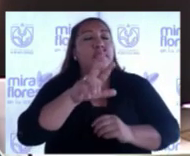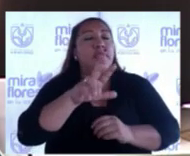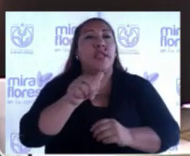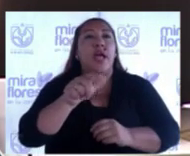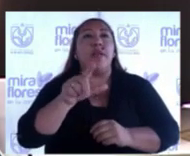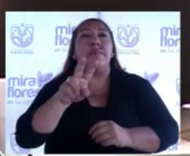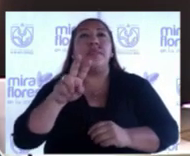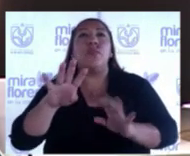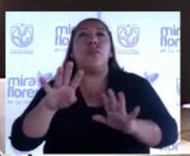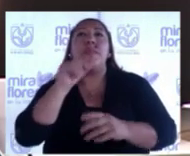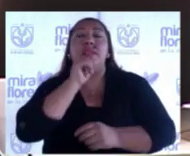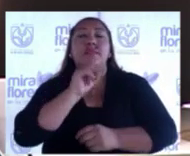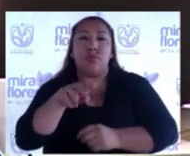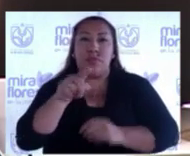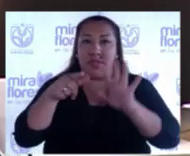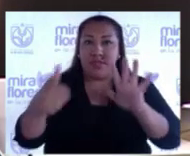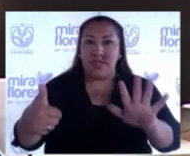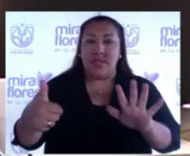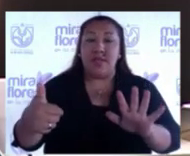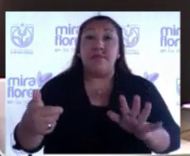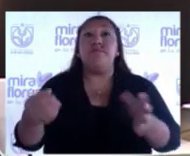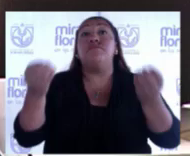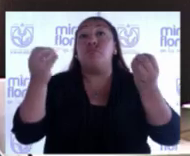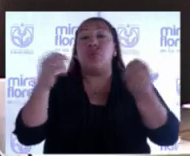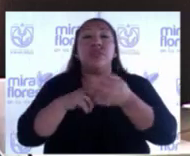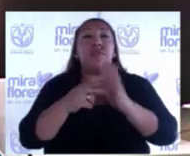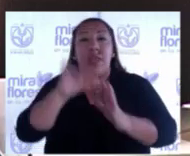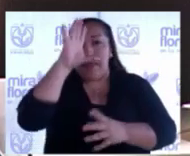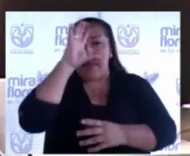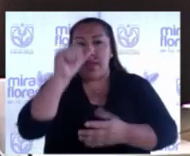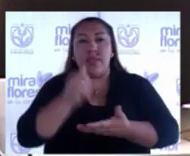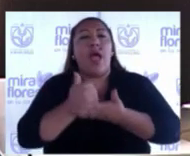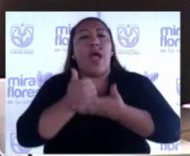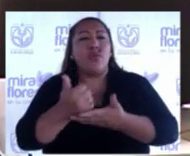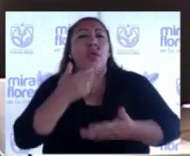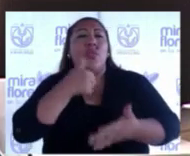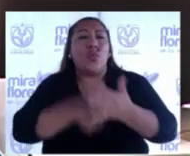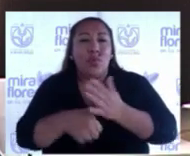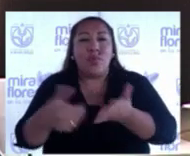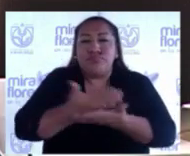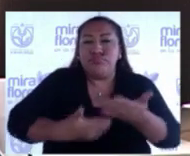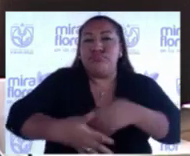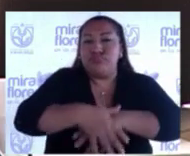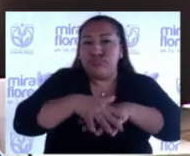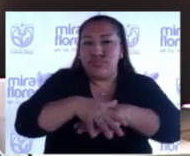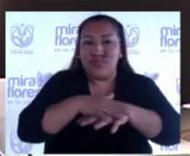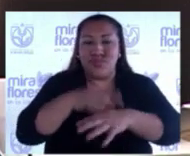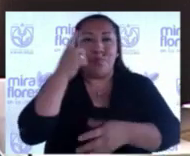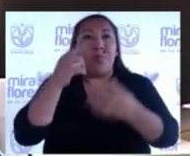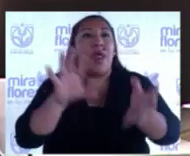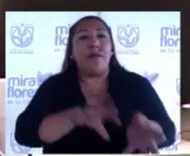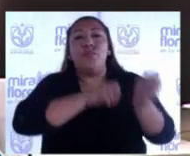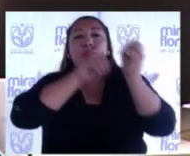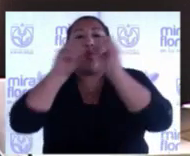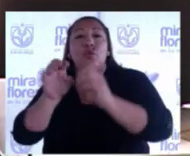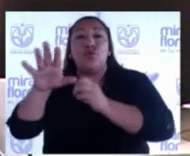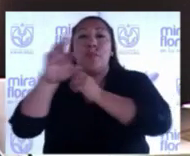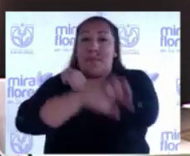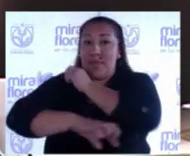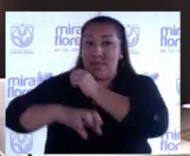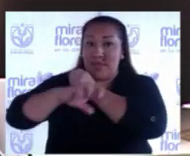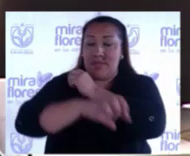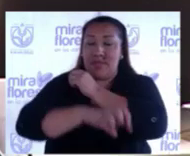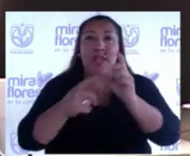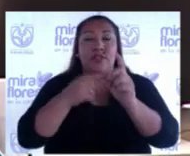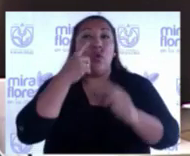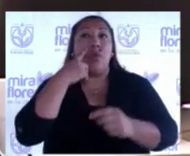de diciembre del 2016, mientras que la embajada lo ayudaba con el proceso de repatriación. Asimismo, el señor Reto